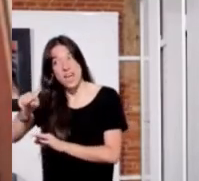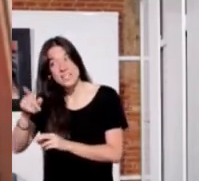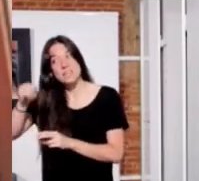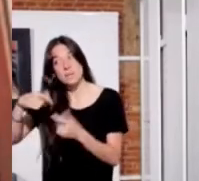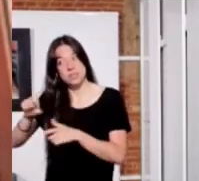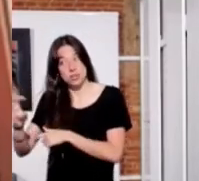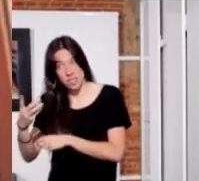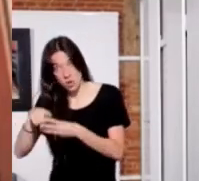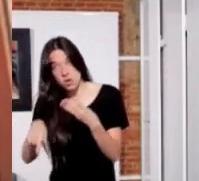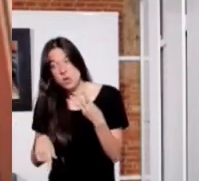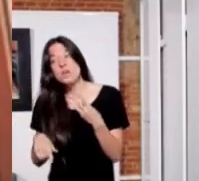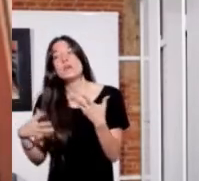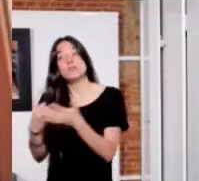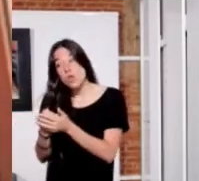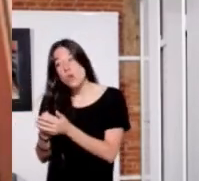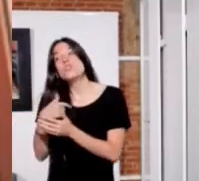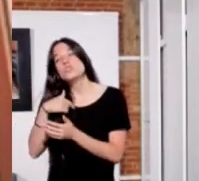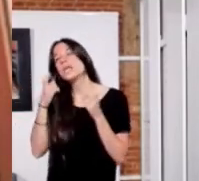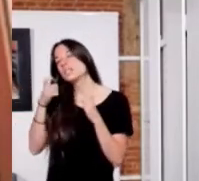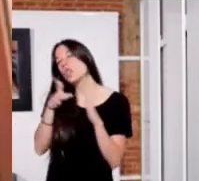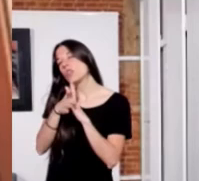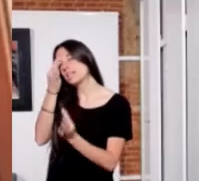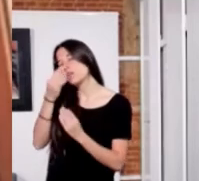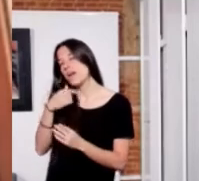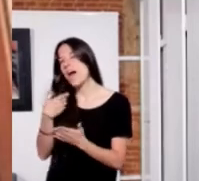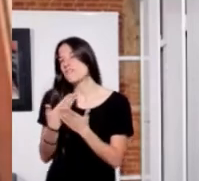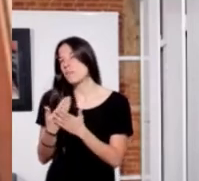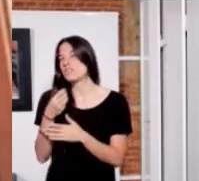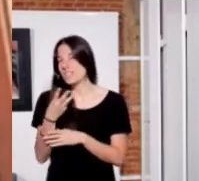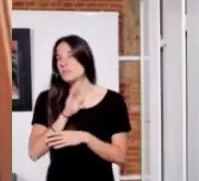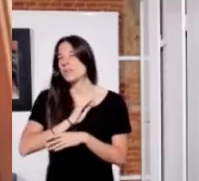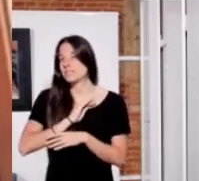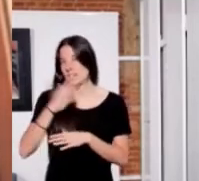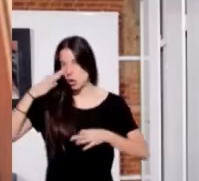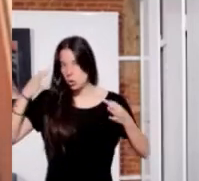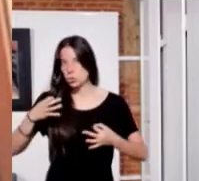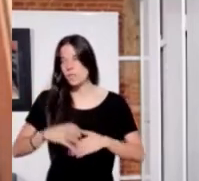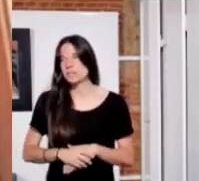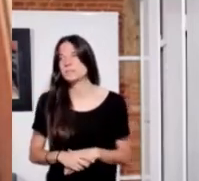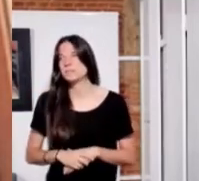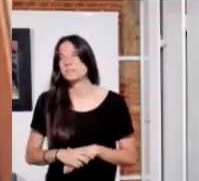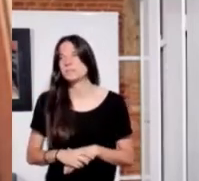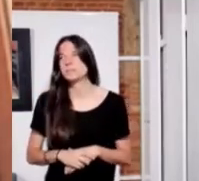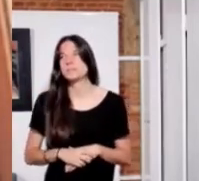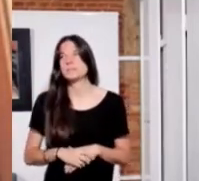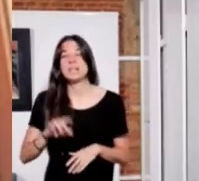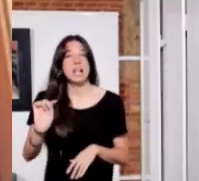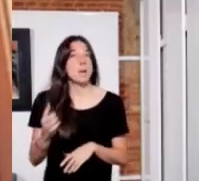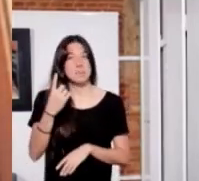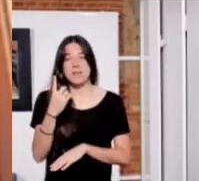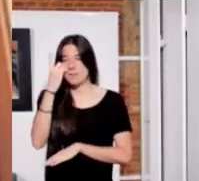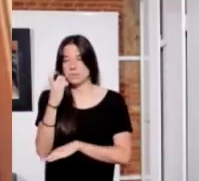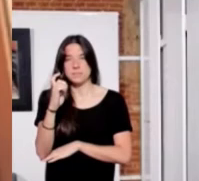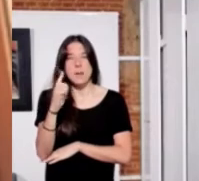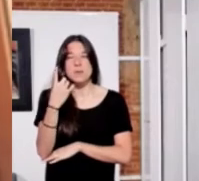sector, voy a intentar desarrollar tres afirmaciones bastante rotundas. La primera es que en sociedades como las